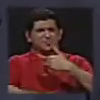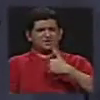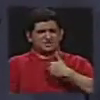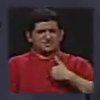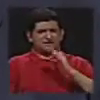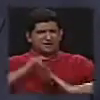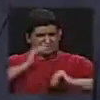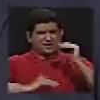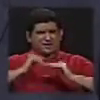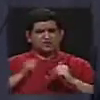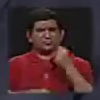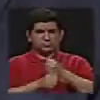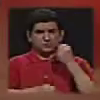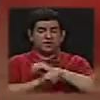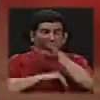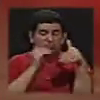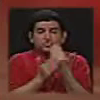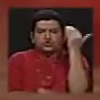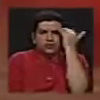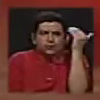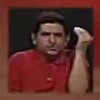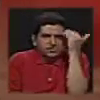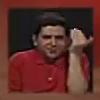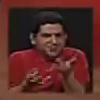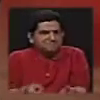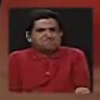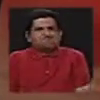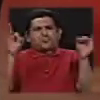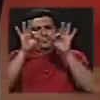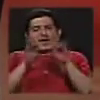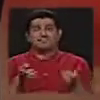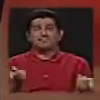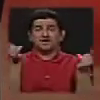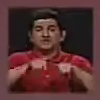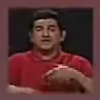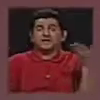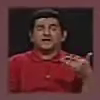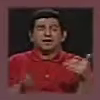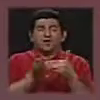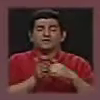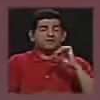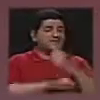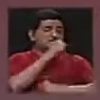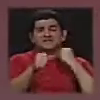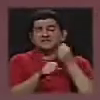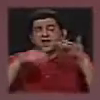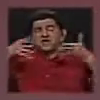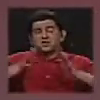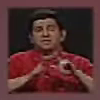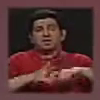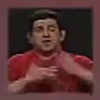la construcción de una obra que todos sabemos que es importante, porque lo que podría pasar es que vuelvan a pasar otros 10 años mientras se inicia